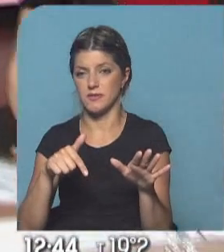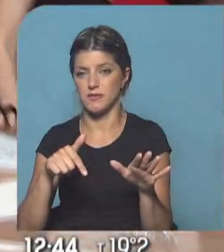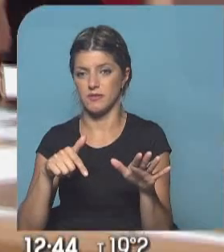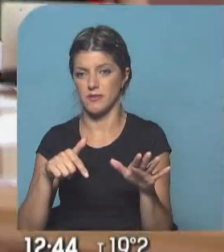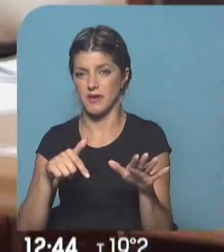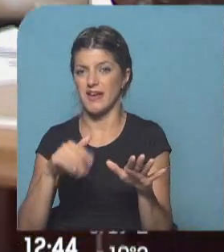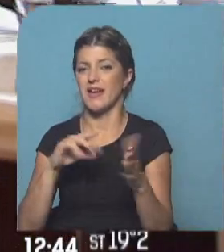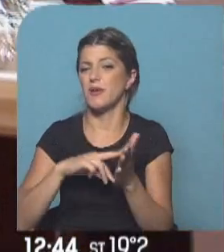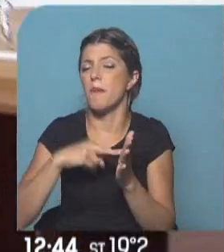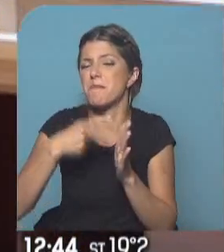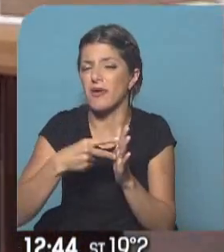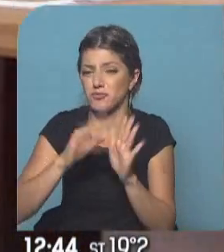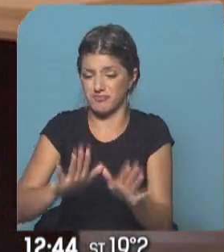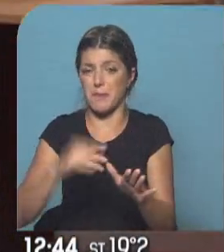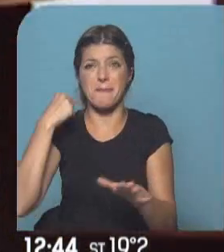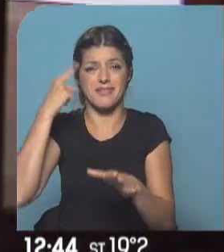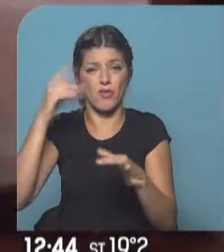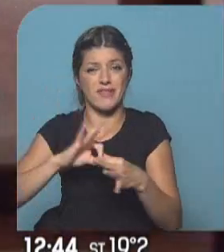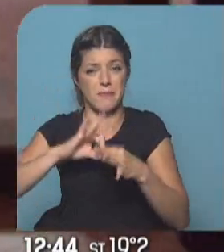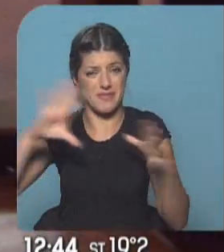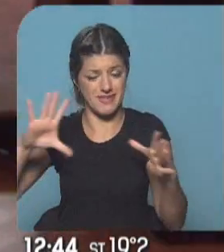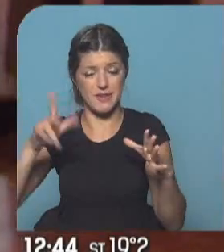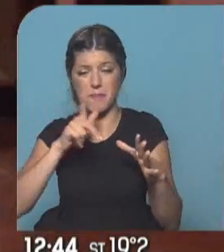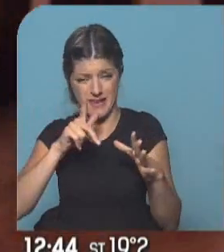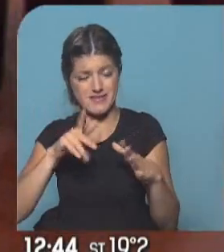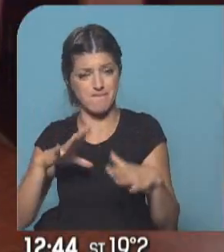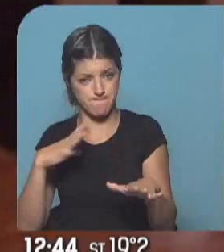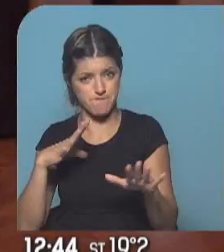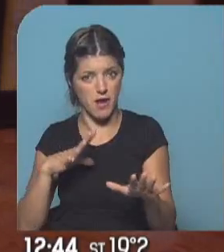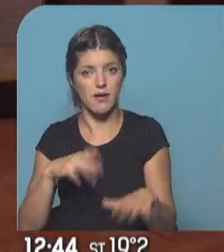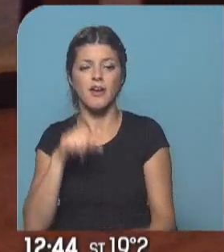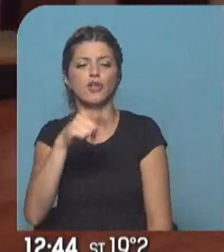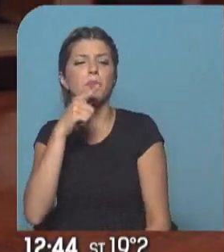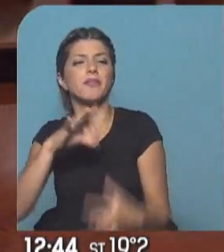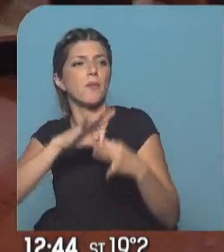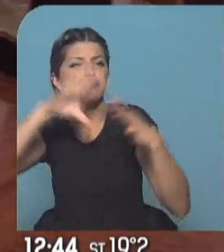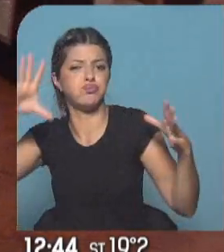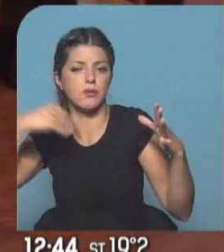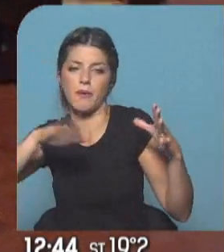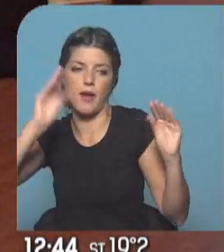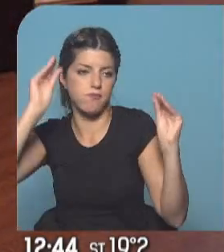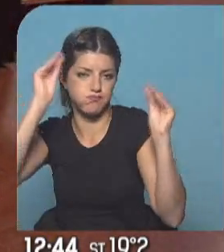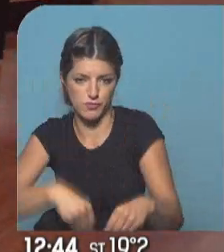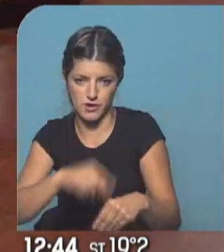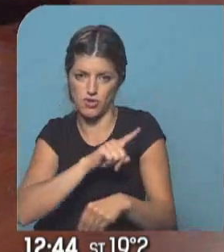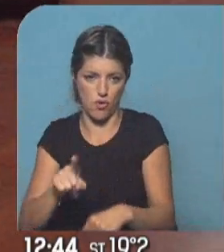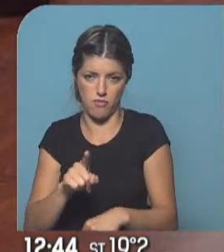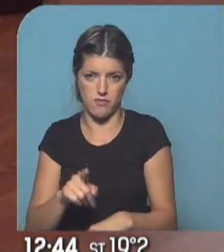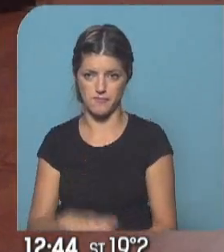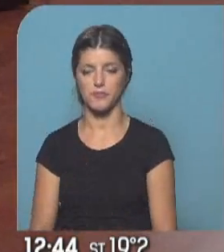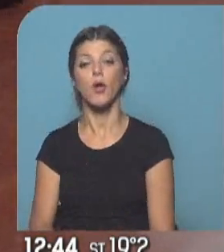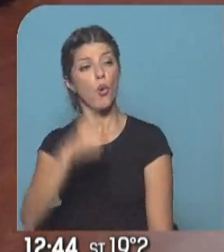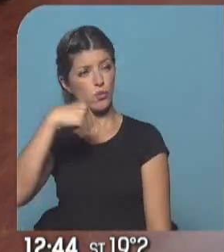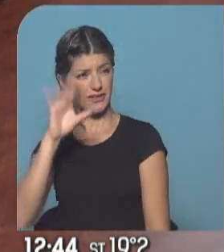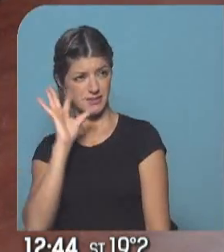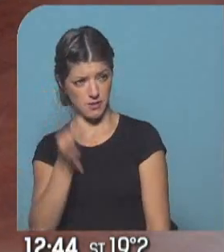como sería la independencia total, que empieza a parecerse más un salto al vacío que a una... Ustedes saben que Barcelona